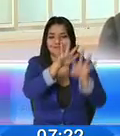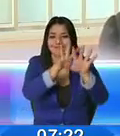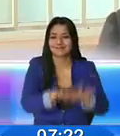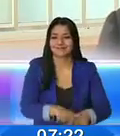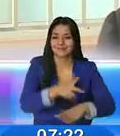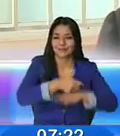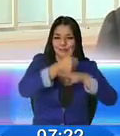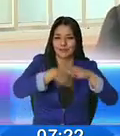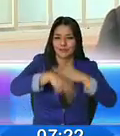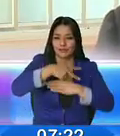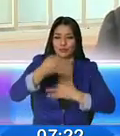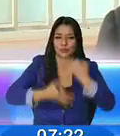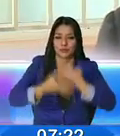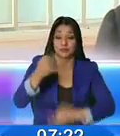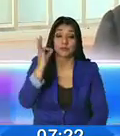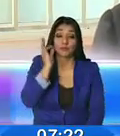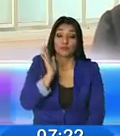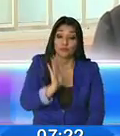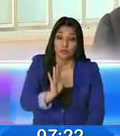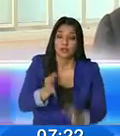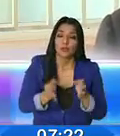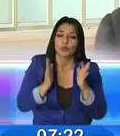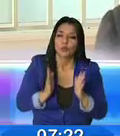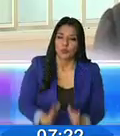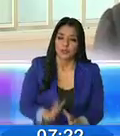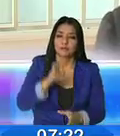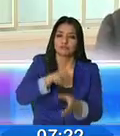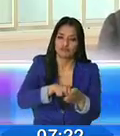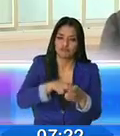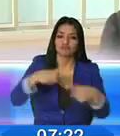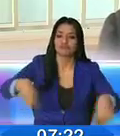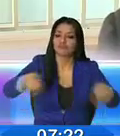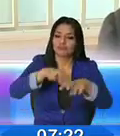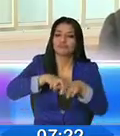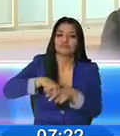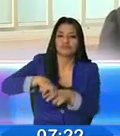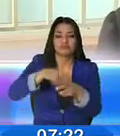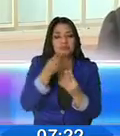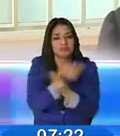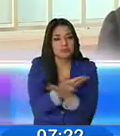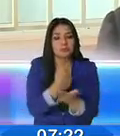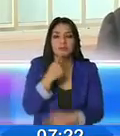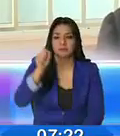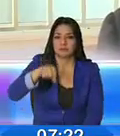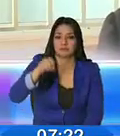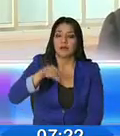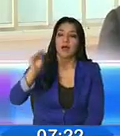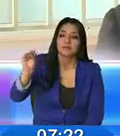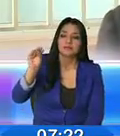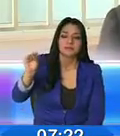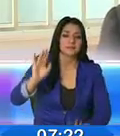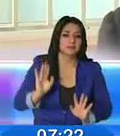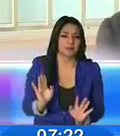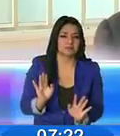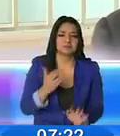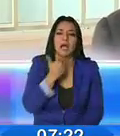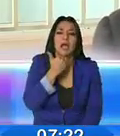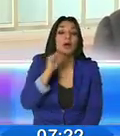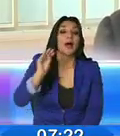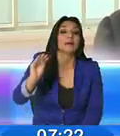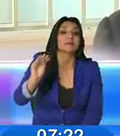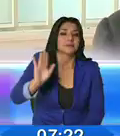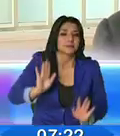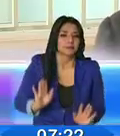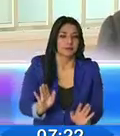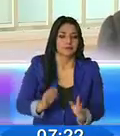de Justicia, la jueza dentro de la audiencia menciona y dice que se advierte o se, algo así como